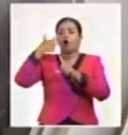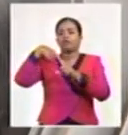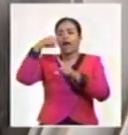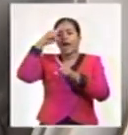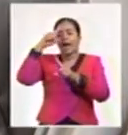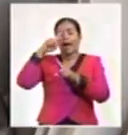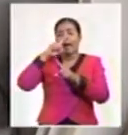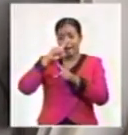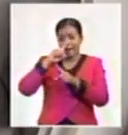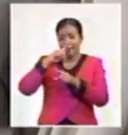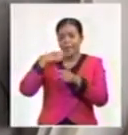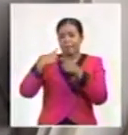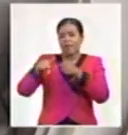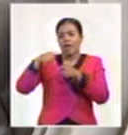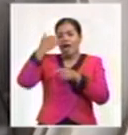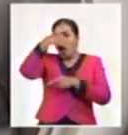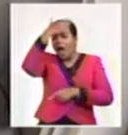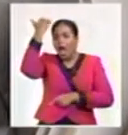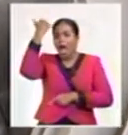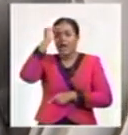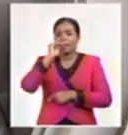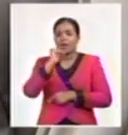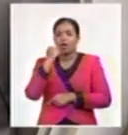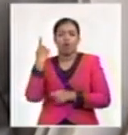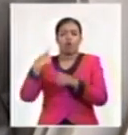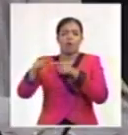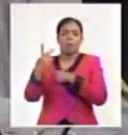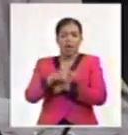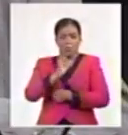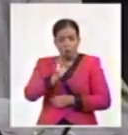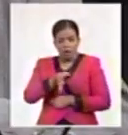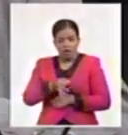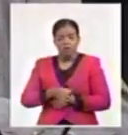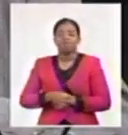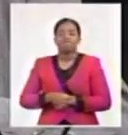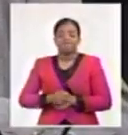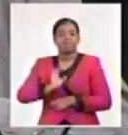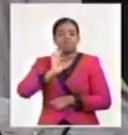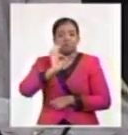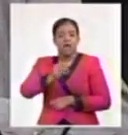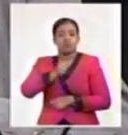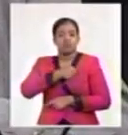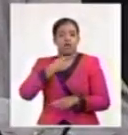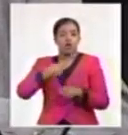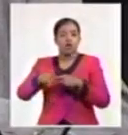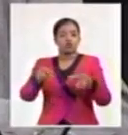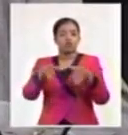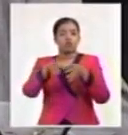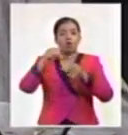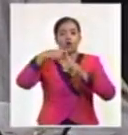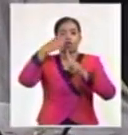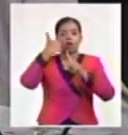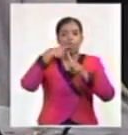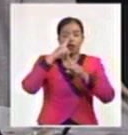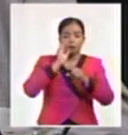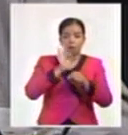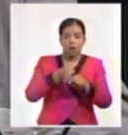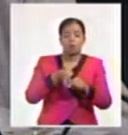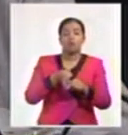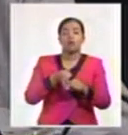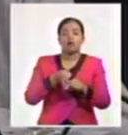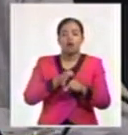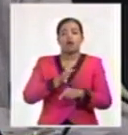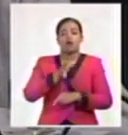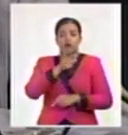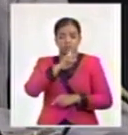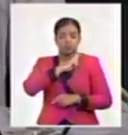militar. Exactamente. Estamos hablando de palabras mayores ahí. Exactamente, exactamente. Es decir, ese es un fenómeno sobre el que